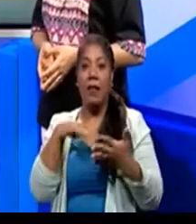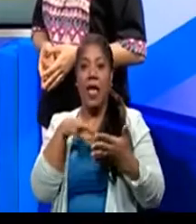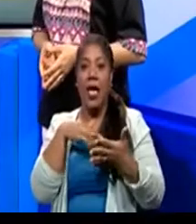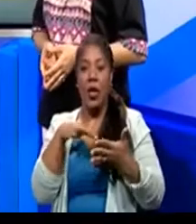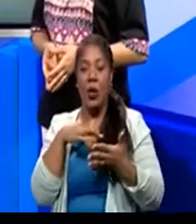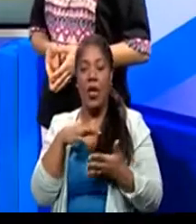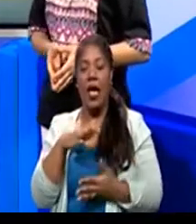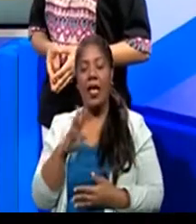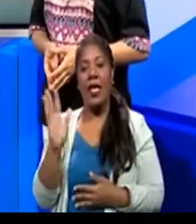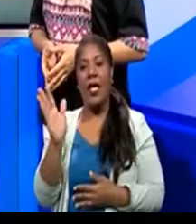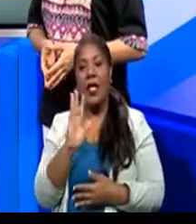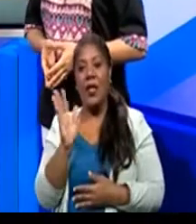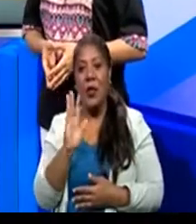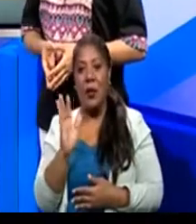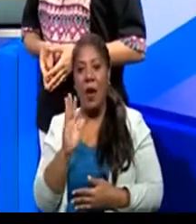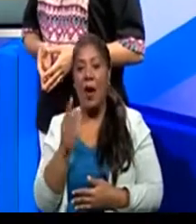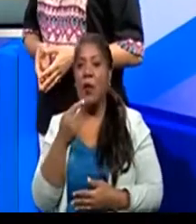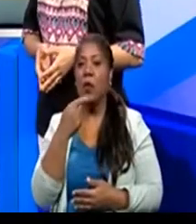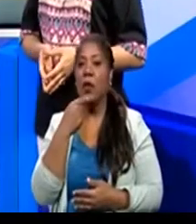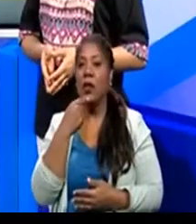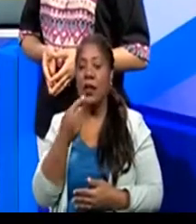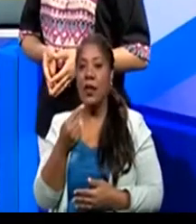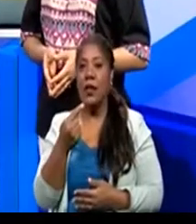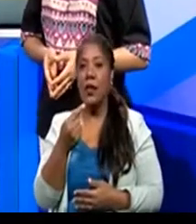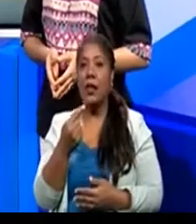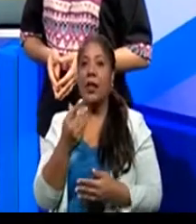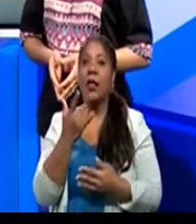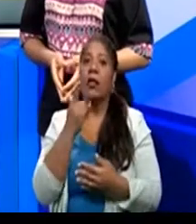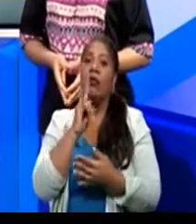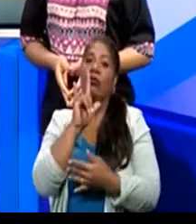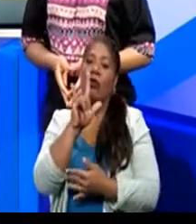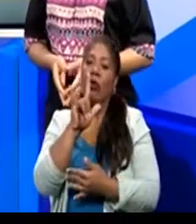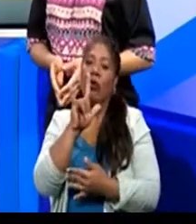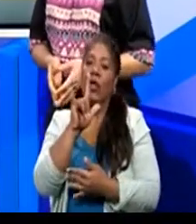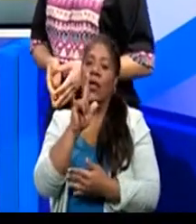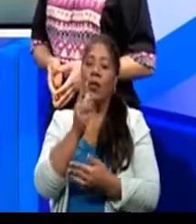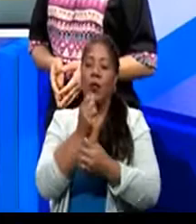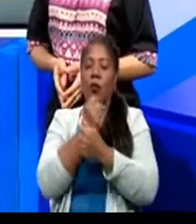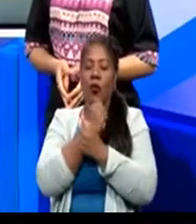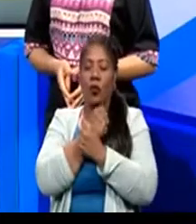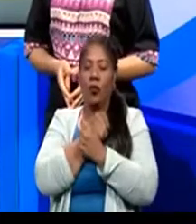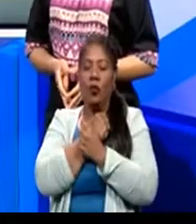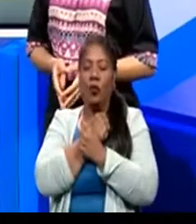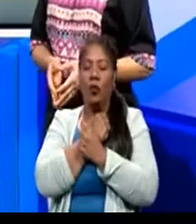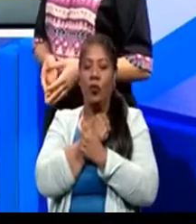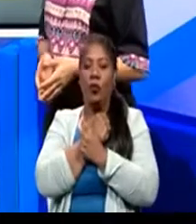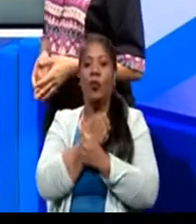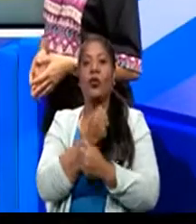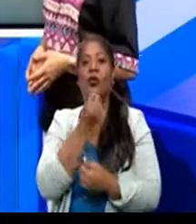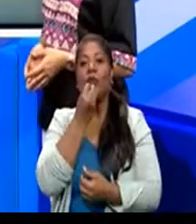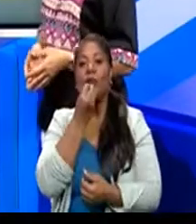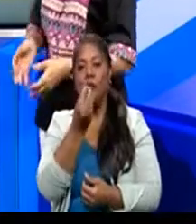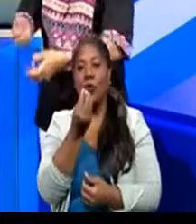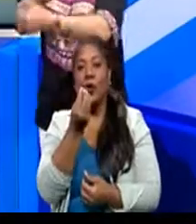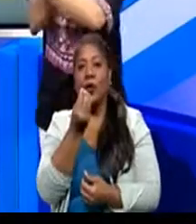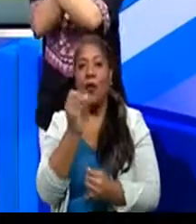estudiantes. Queremos entonces decirles que los queremos mucho, que les mando, ¿qué cosa, Nini?